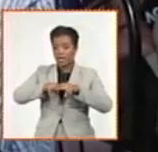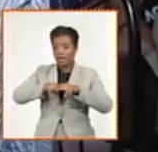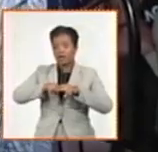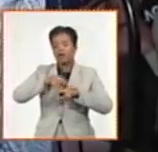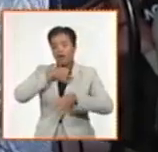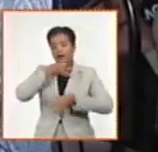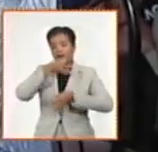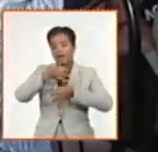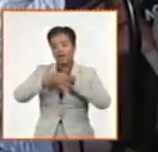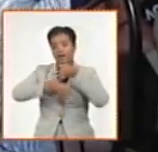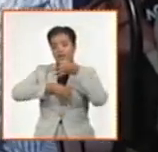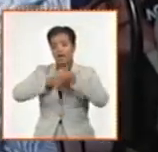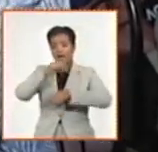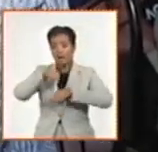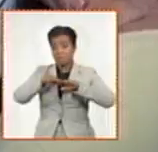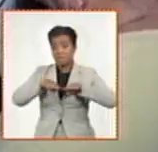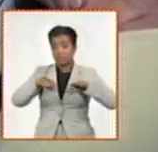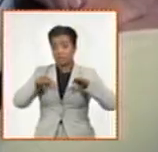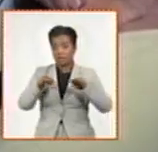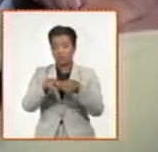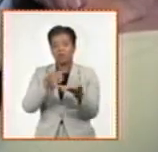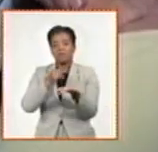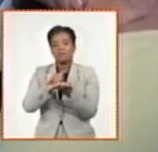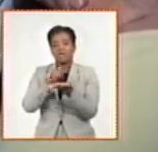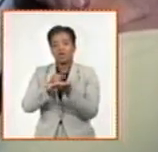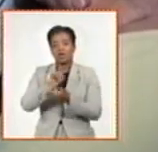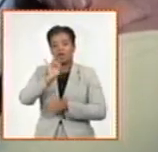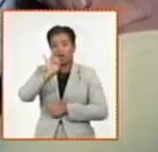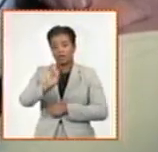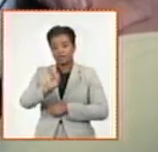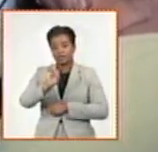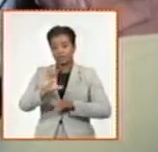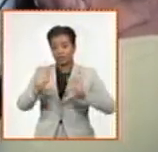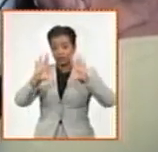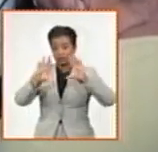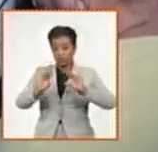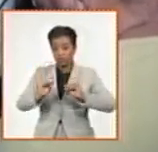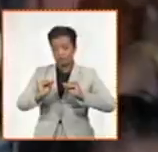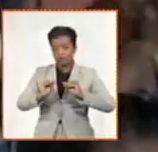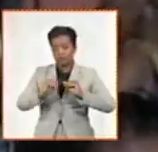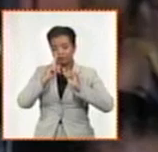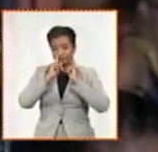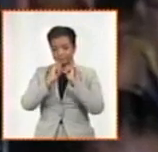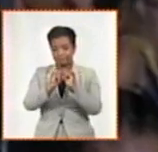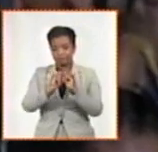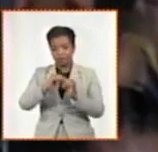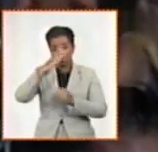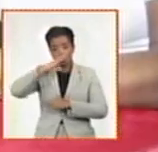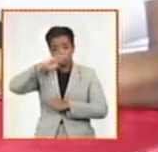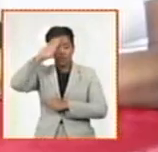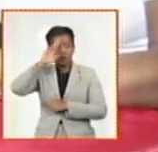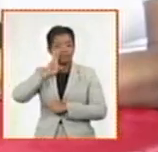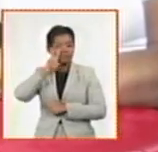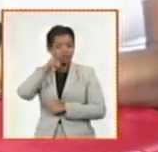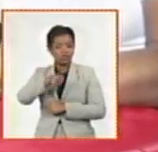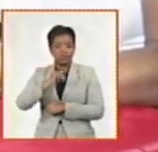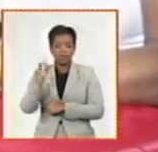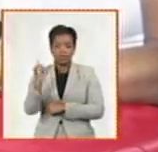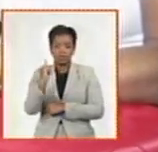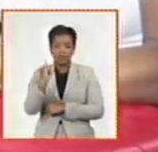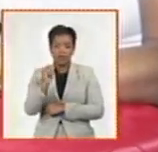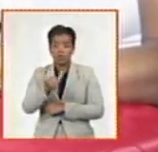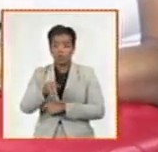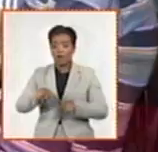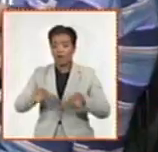Mesa Redonda que este miércoles desde las 7 pasado meridiano transmitirán Cubavisión Internacional, Canal